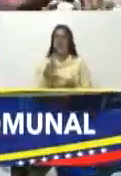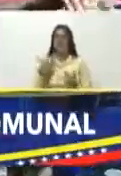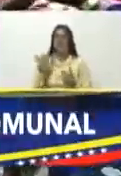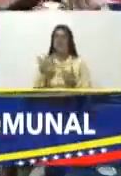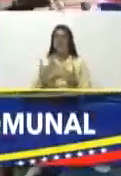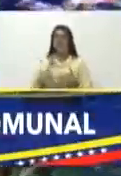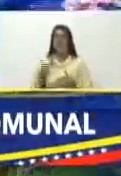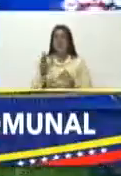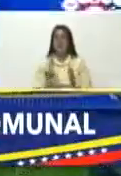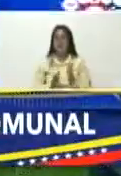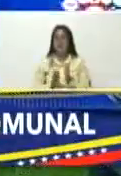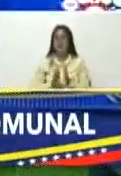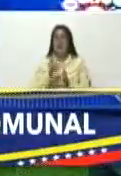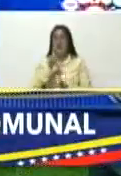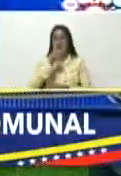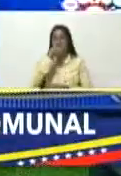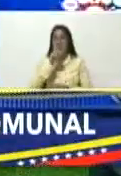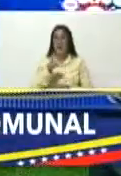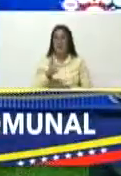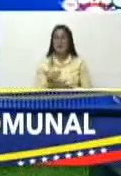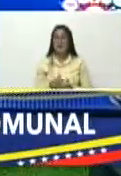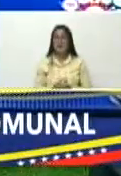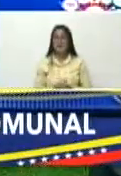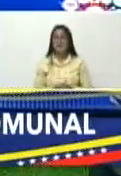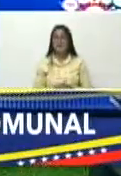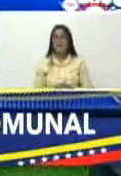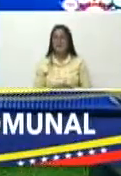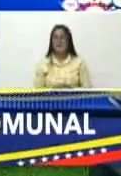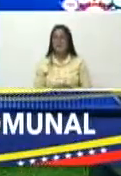se pierde de vista, Ricardo Menéndez.